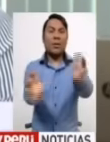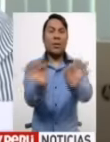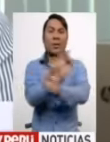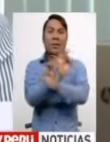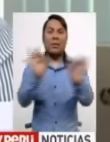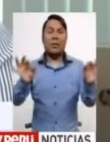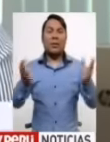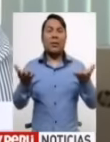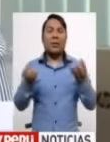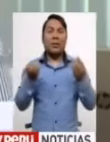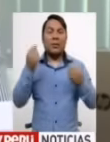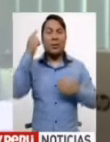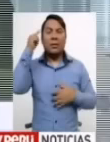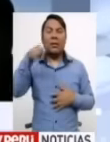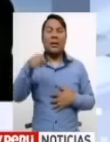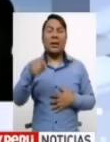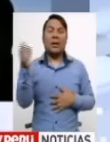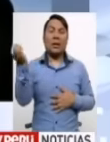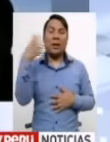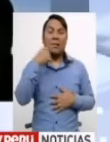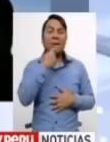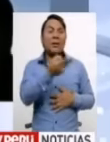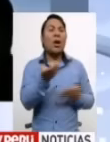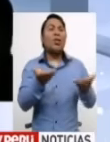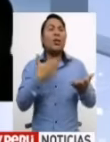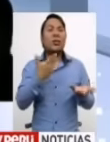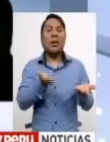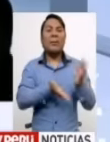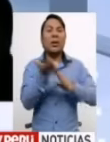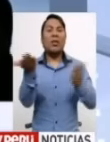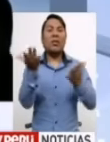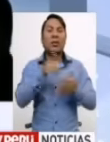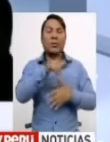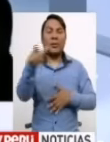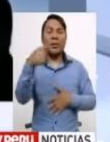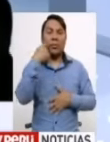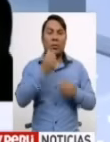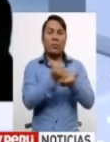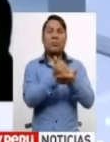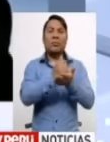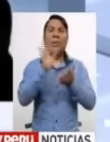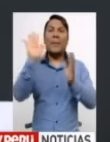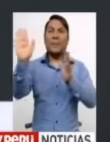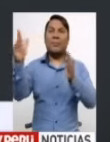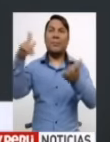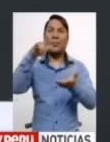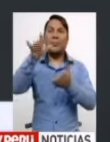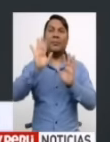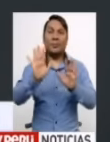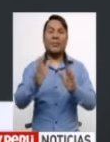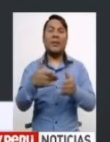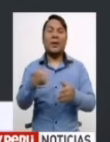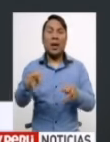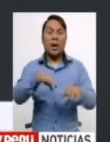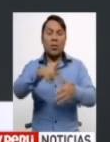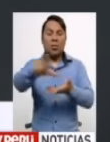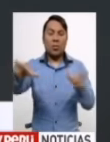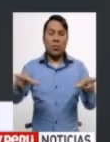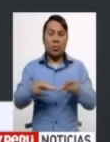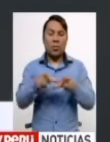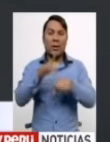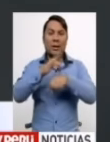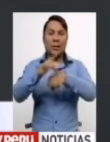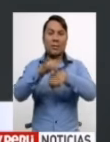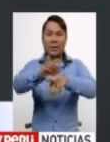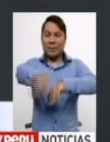Lo único que sí iba a tener es a qué rumbo puedo ir, ¿no? Mientras la controladora intenta replegar a los otros aviones para que les den espacio a Lamia a